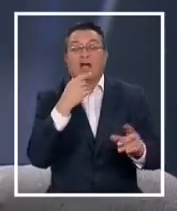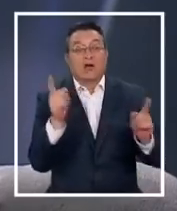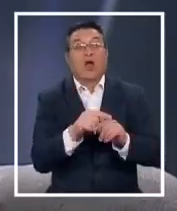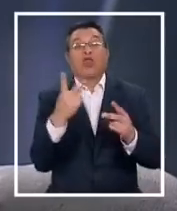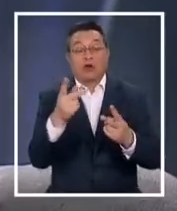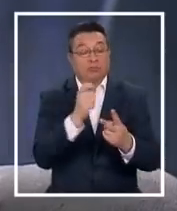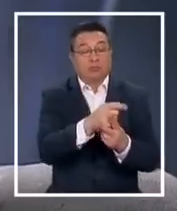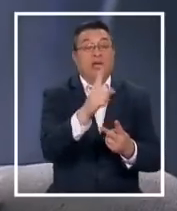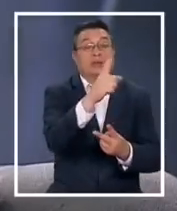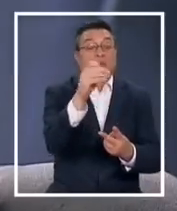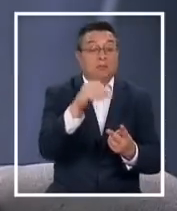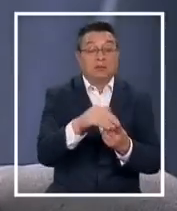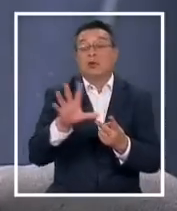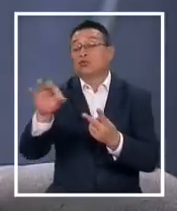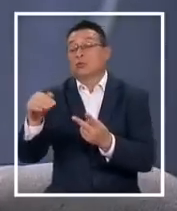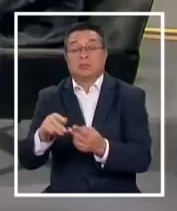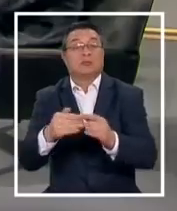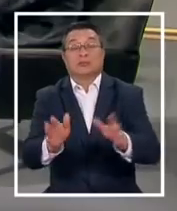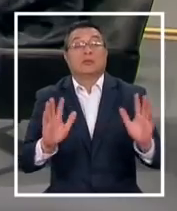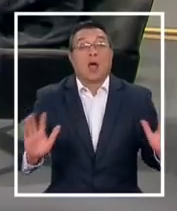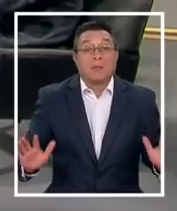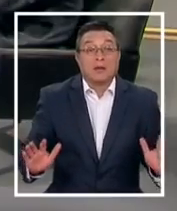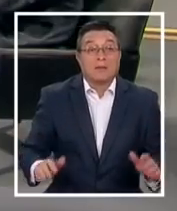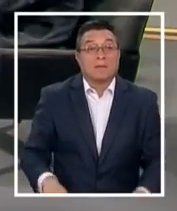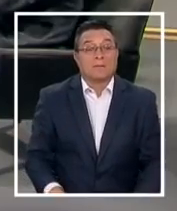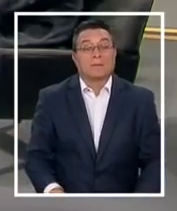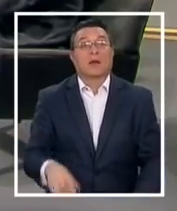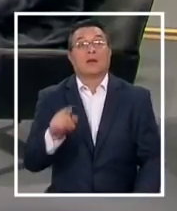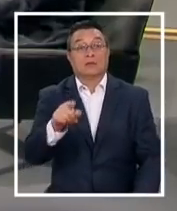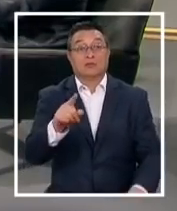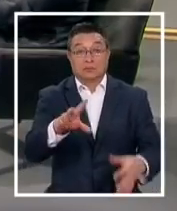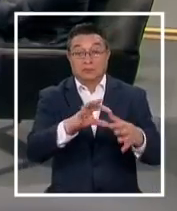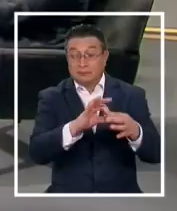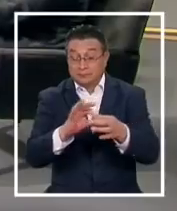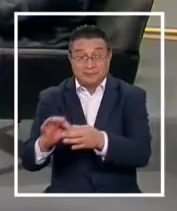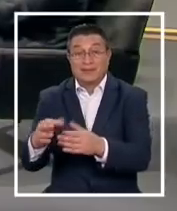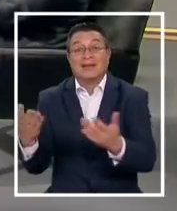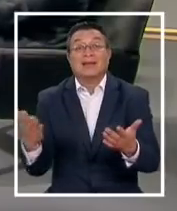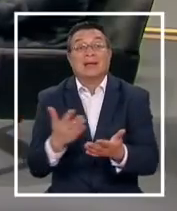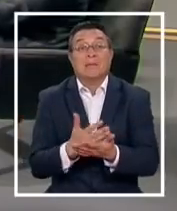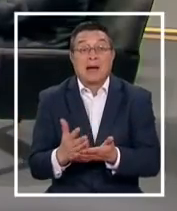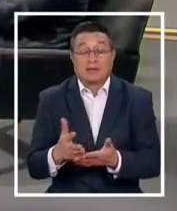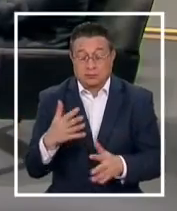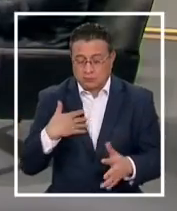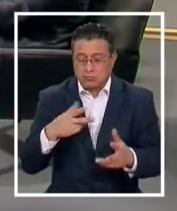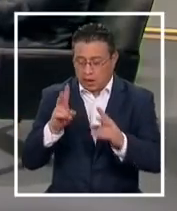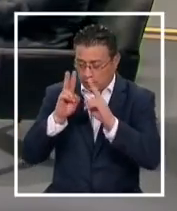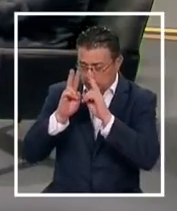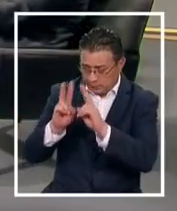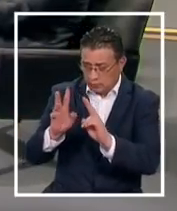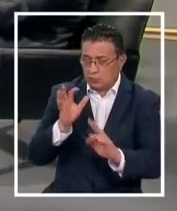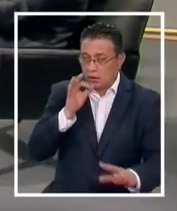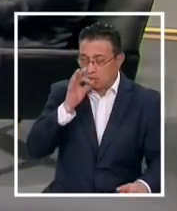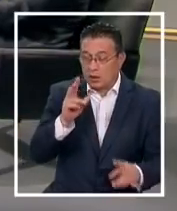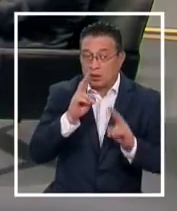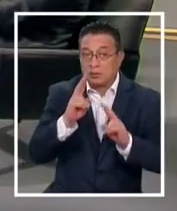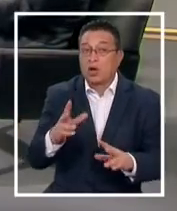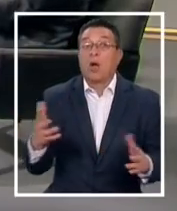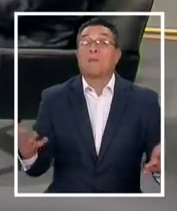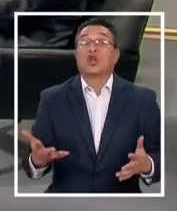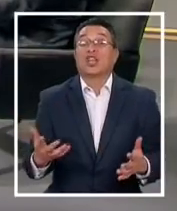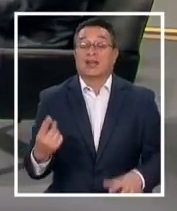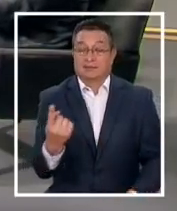pagos, 100.000, 50.000. Entonces, eso que ha pasado, Natalia, ¿tú crees, y lo digo con todo respeto, es porque